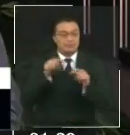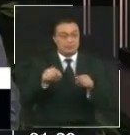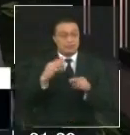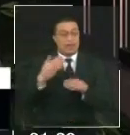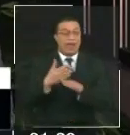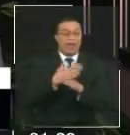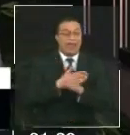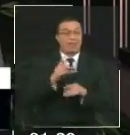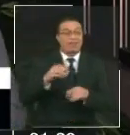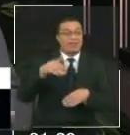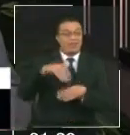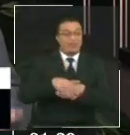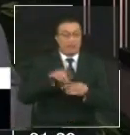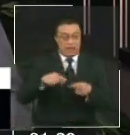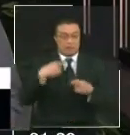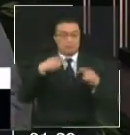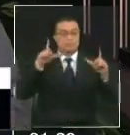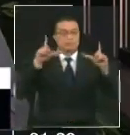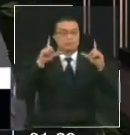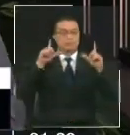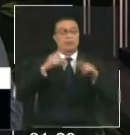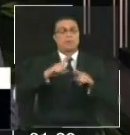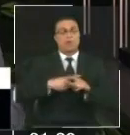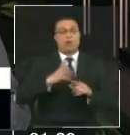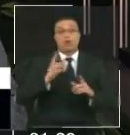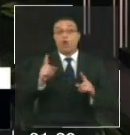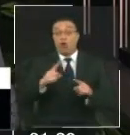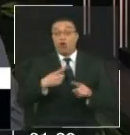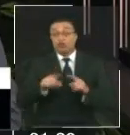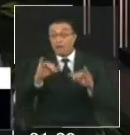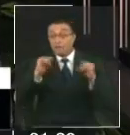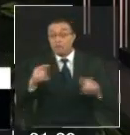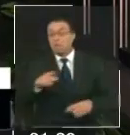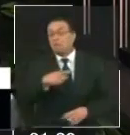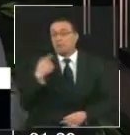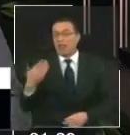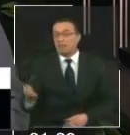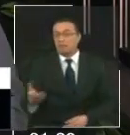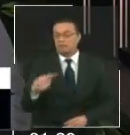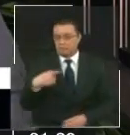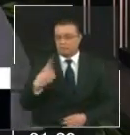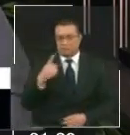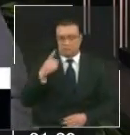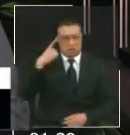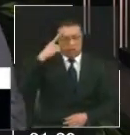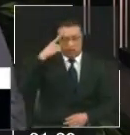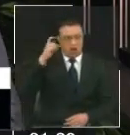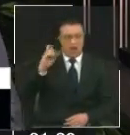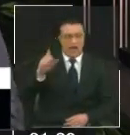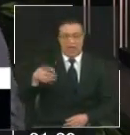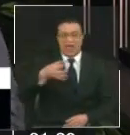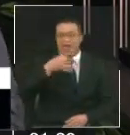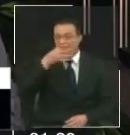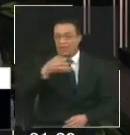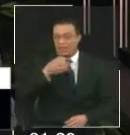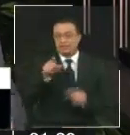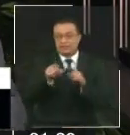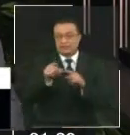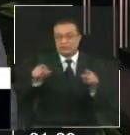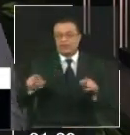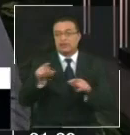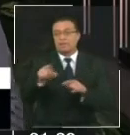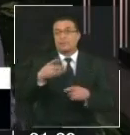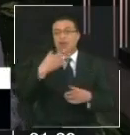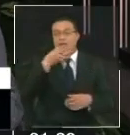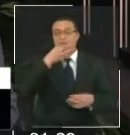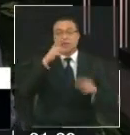de las elecciones, con lo cual tienen un protagonismo que de otro modo habrían perdido. Por lo tanto, cuesta creer la retórica, cuesta creer lo que se dice